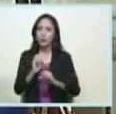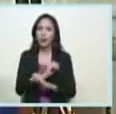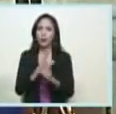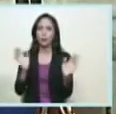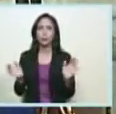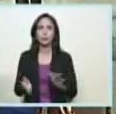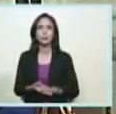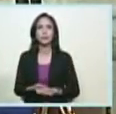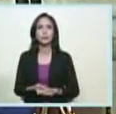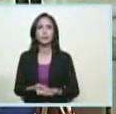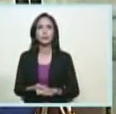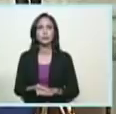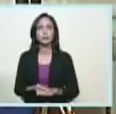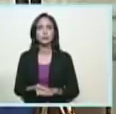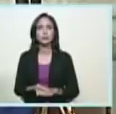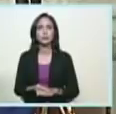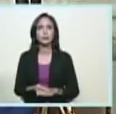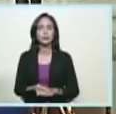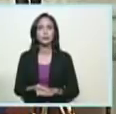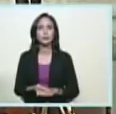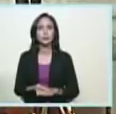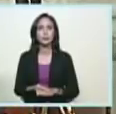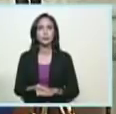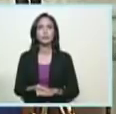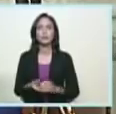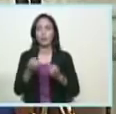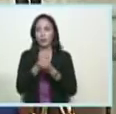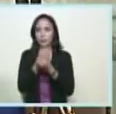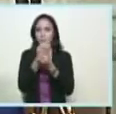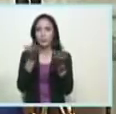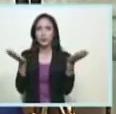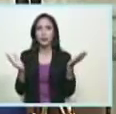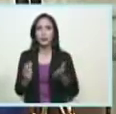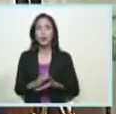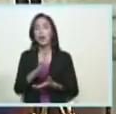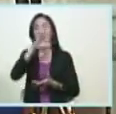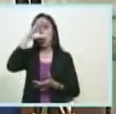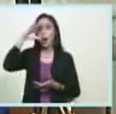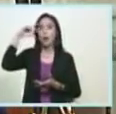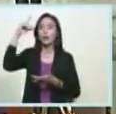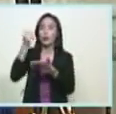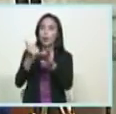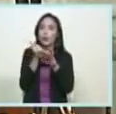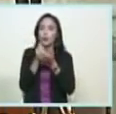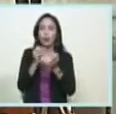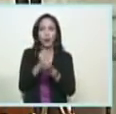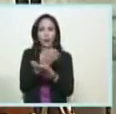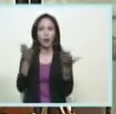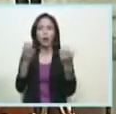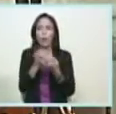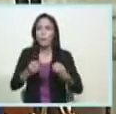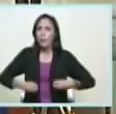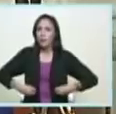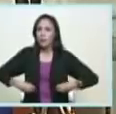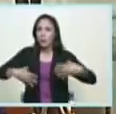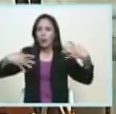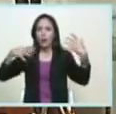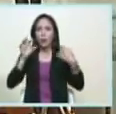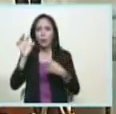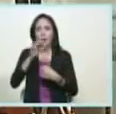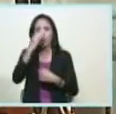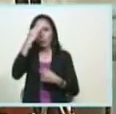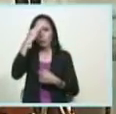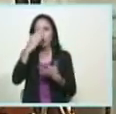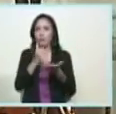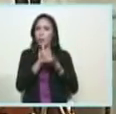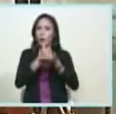y dios proveerá sus bendiciones dios proveerá riqueza para nuestra patria yo sé yo sé que es